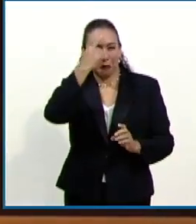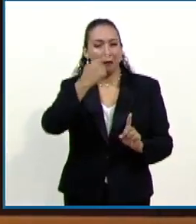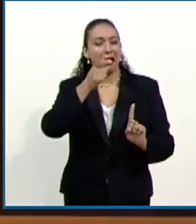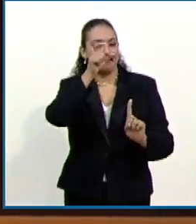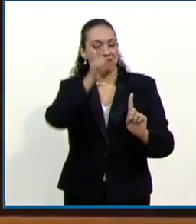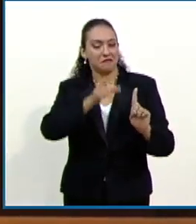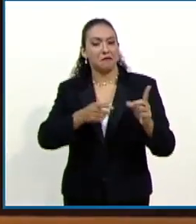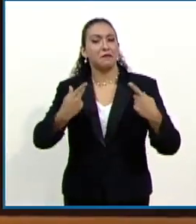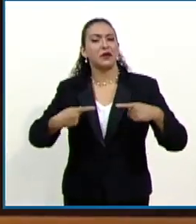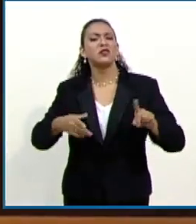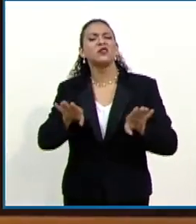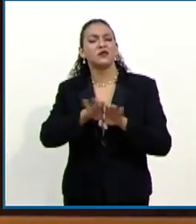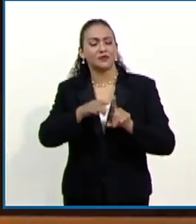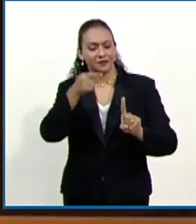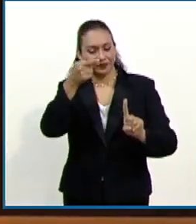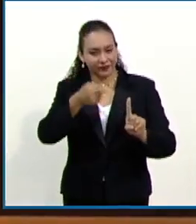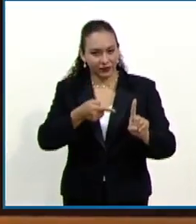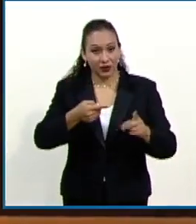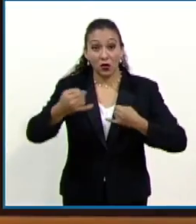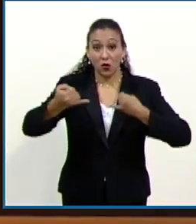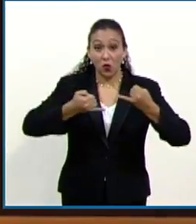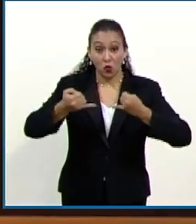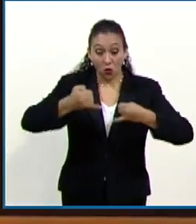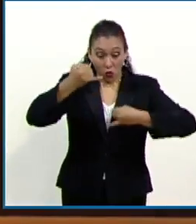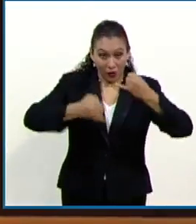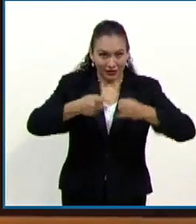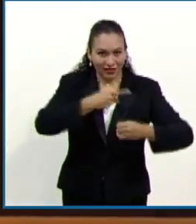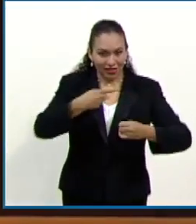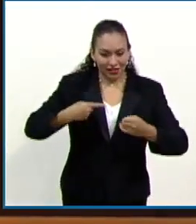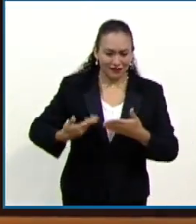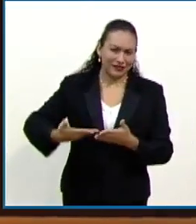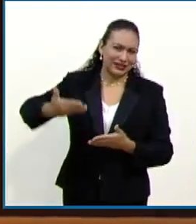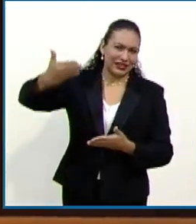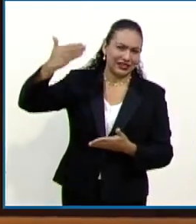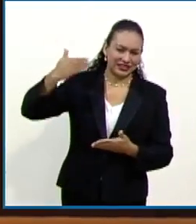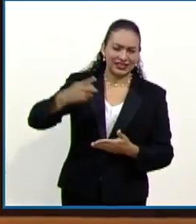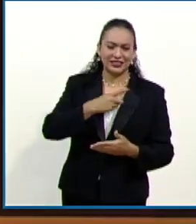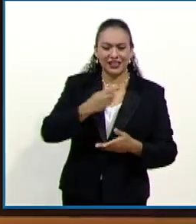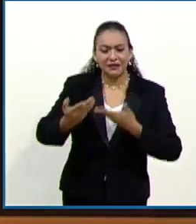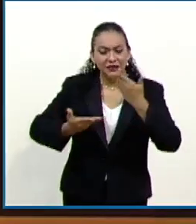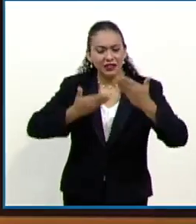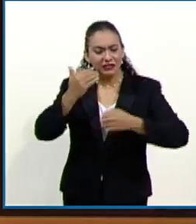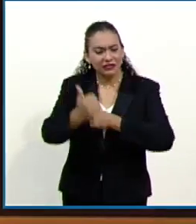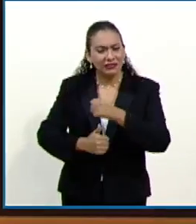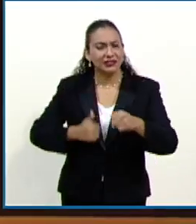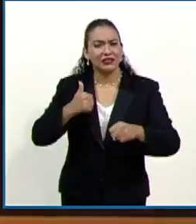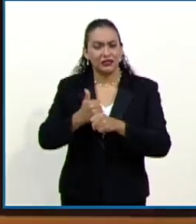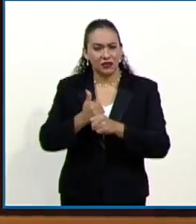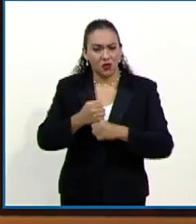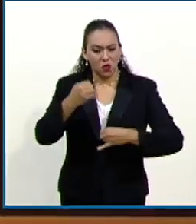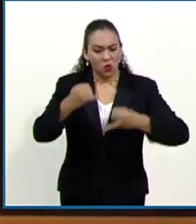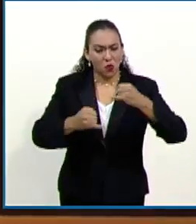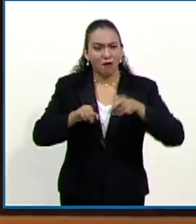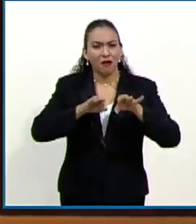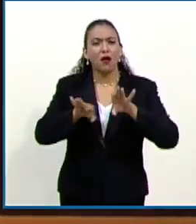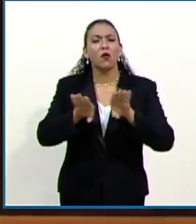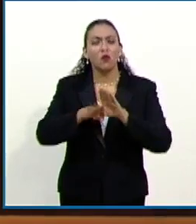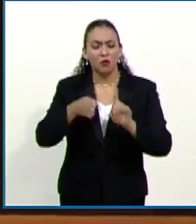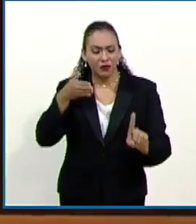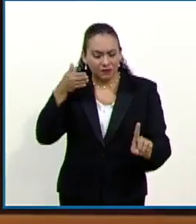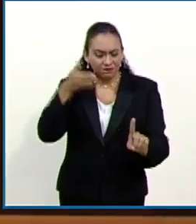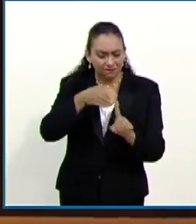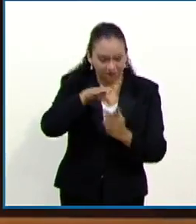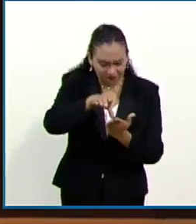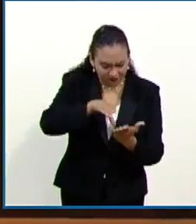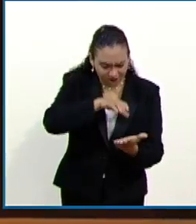de los derechos humanos que ha desarrollado un conjunto de protecciones complementarias que hacen ser independiente al juez como agente del